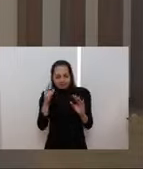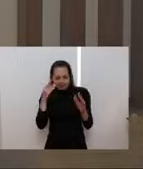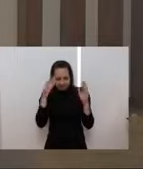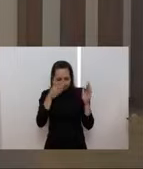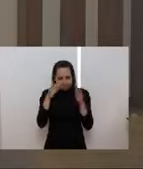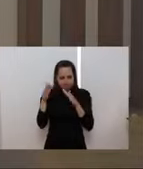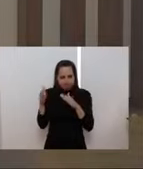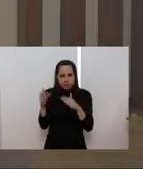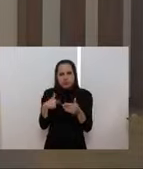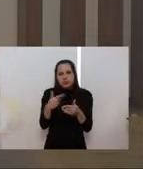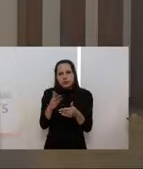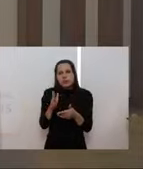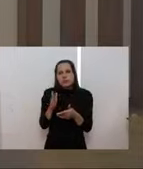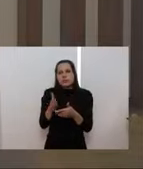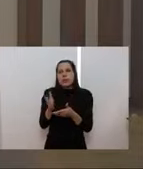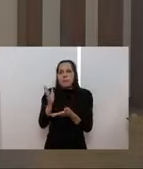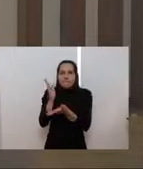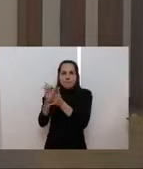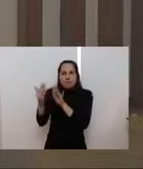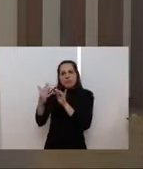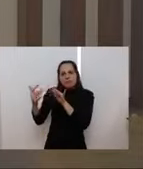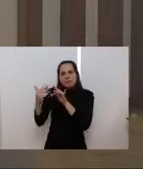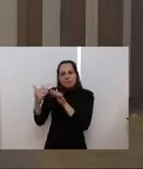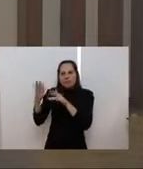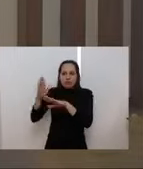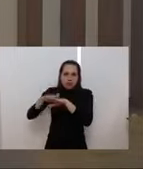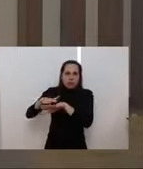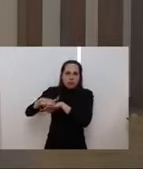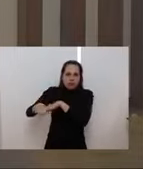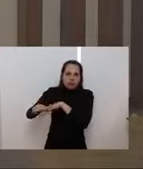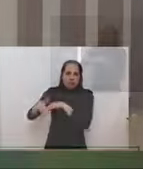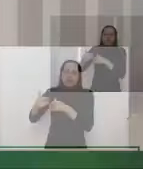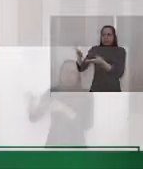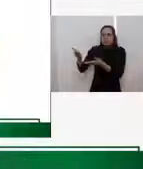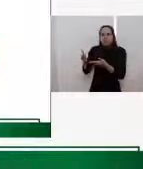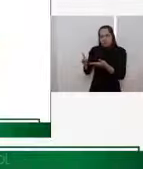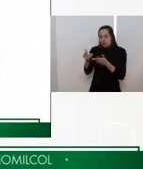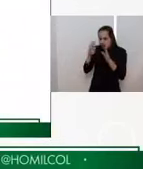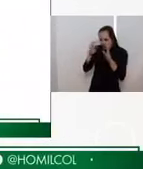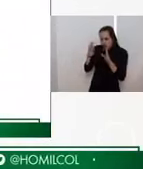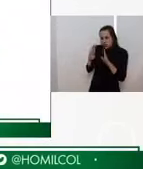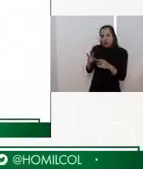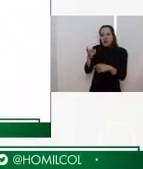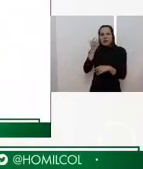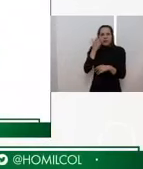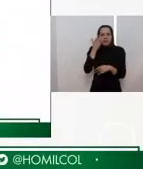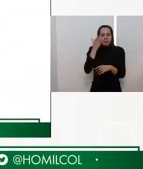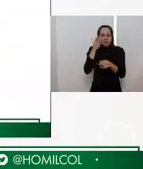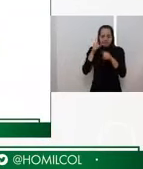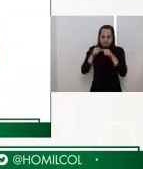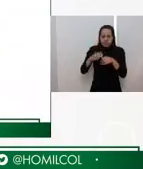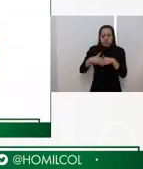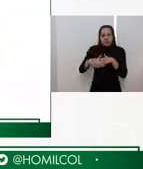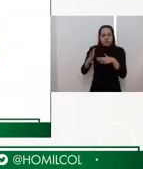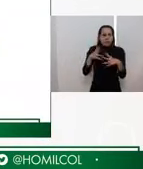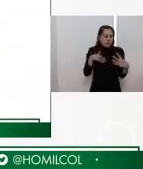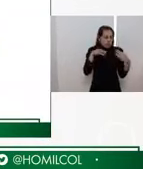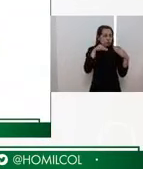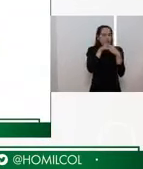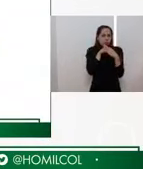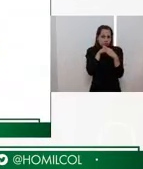en trauma durante el conflicto en enfermedades crónicas que es lo que ahora caracteriza el hospital militar nos adaptamos a esta pandemia